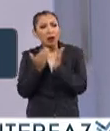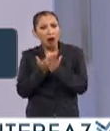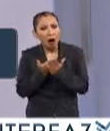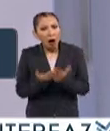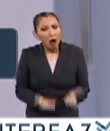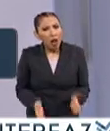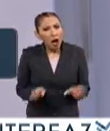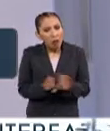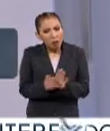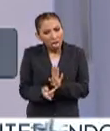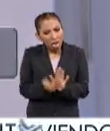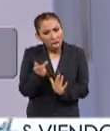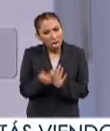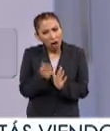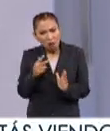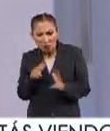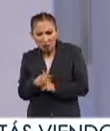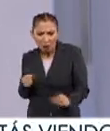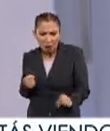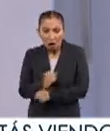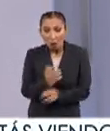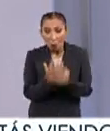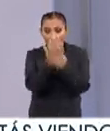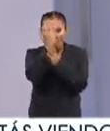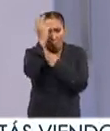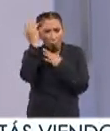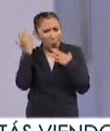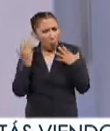ya es como este tipo de golpizas, este tipo